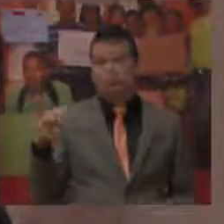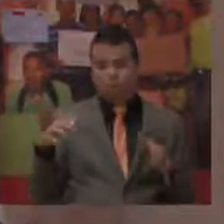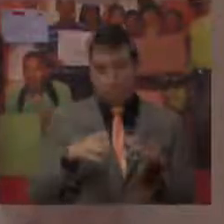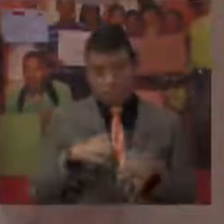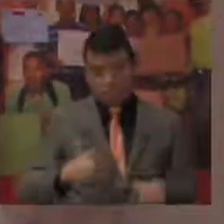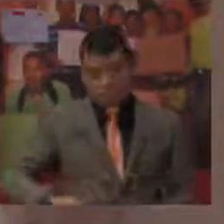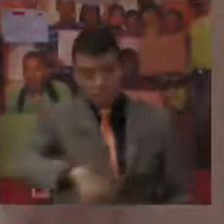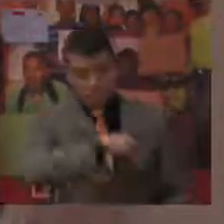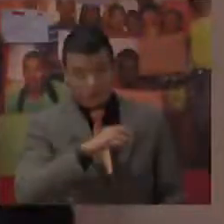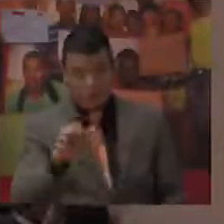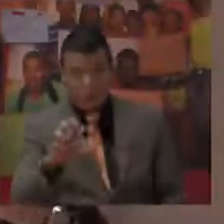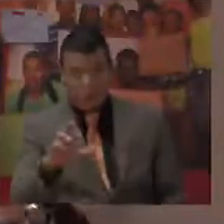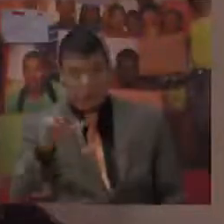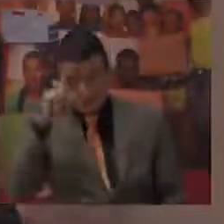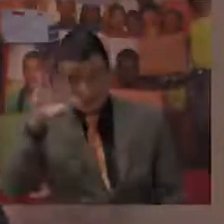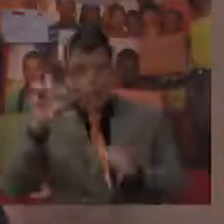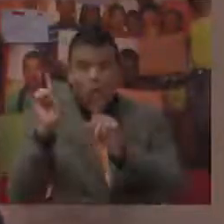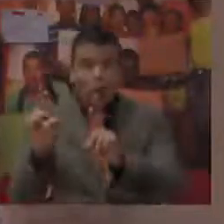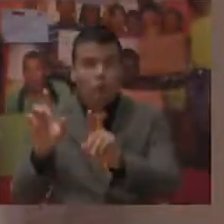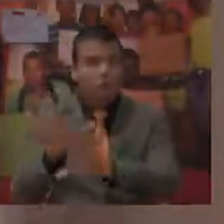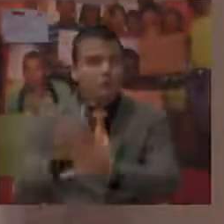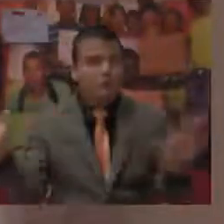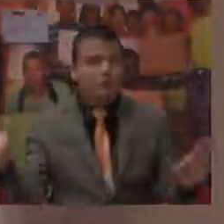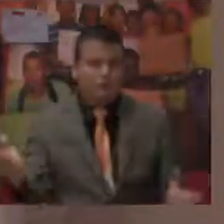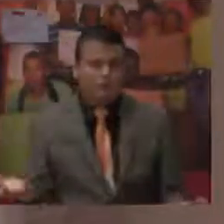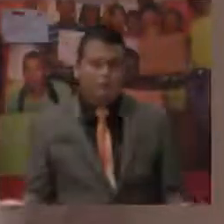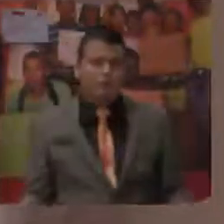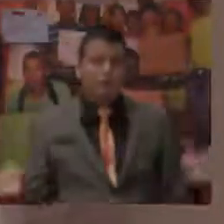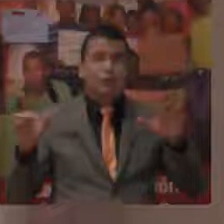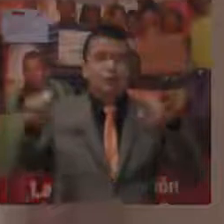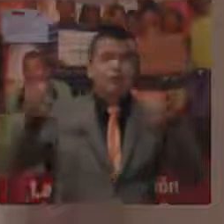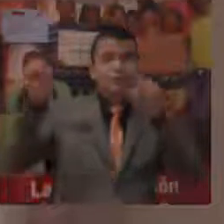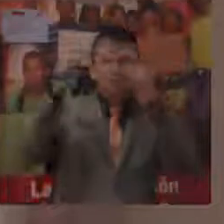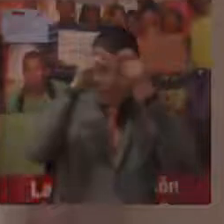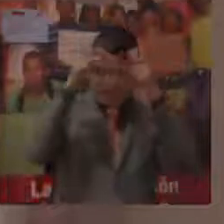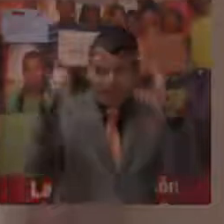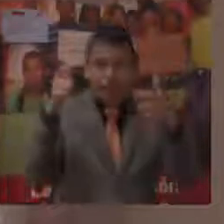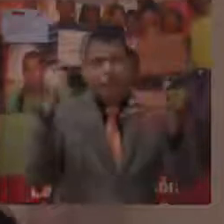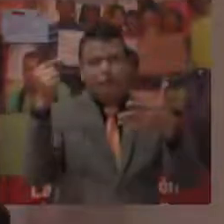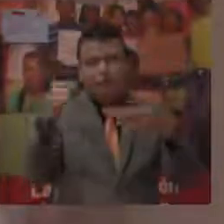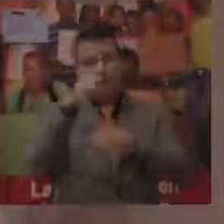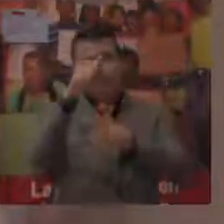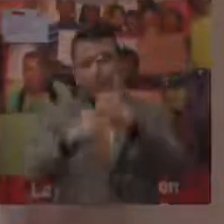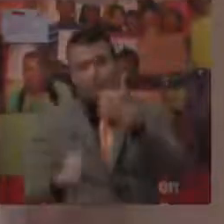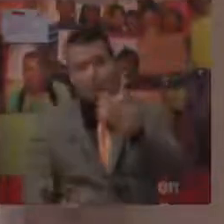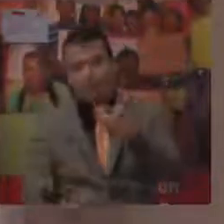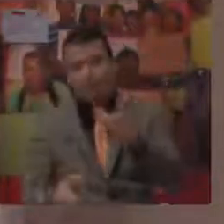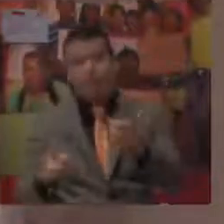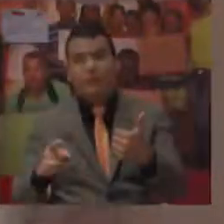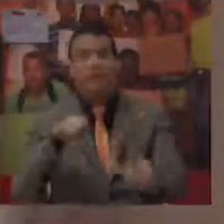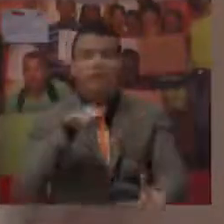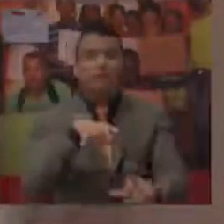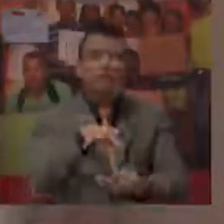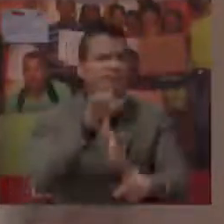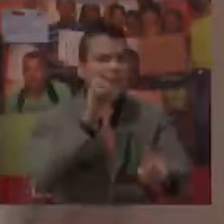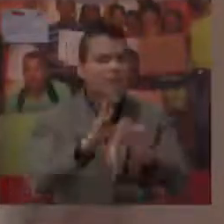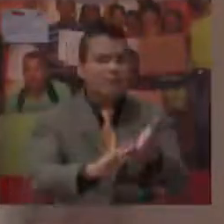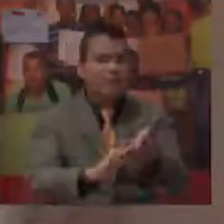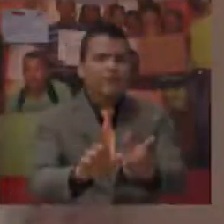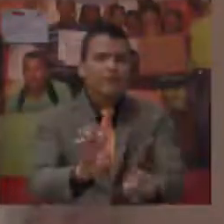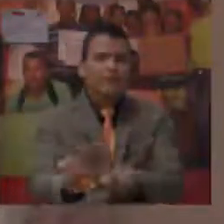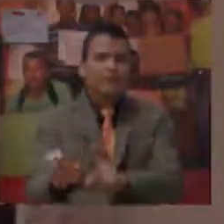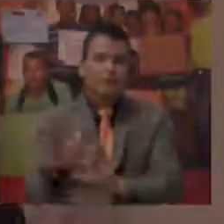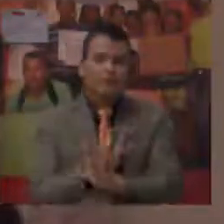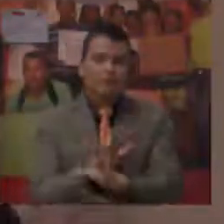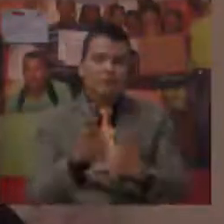CDR. Hay un Estado y sus diferentes ramas del poder público que tienen que intervenir para solucionar esta problemática